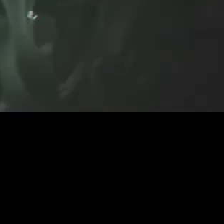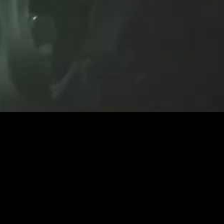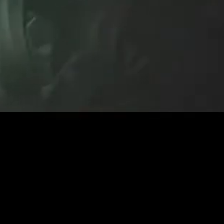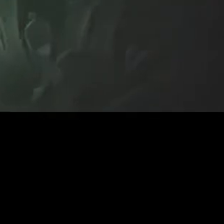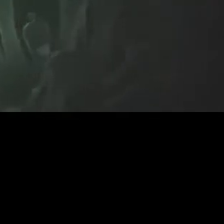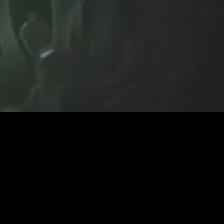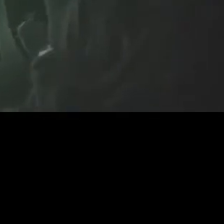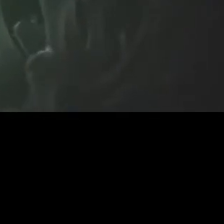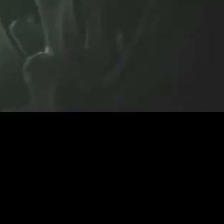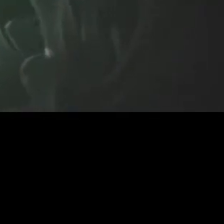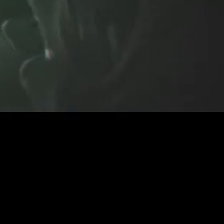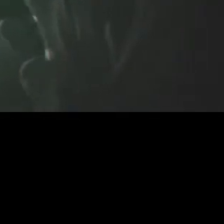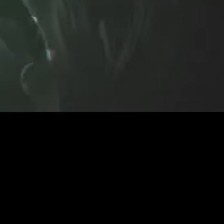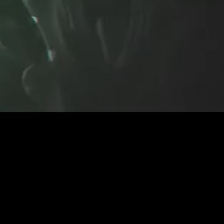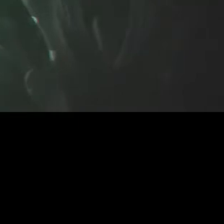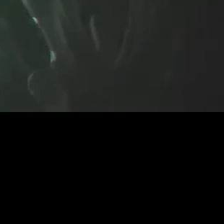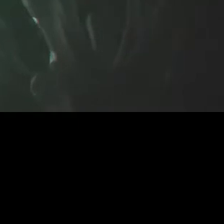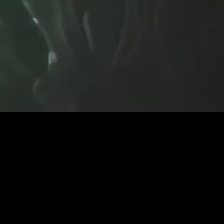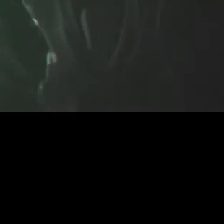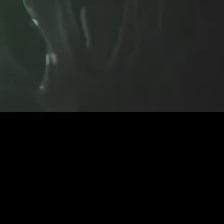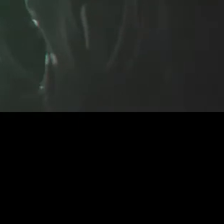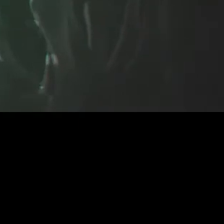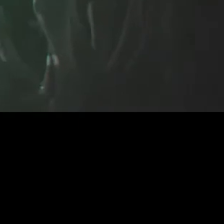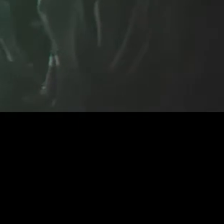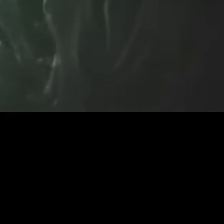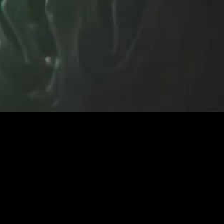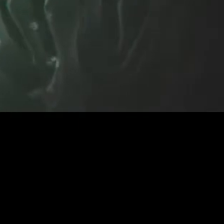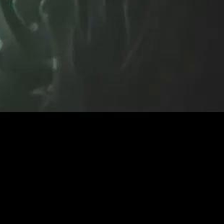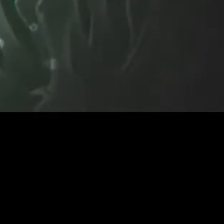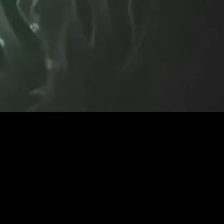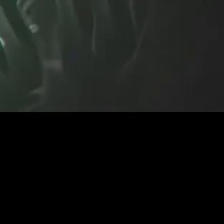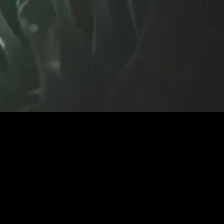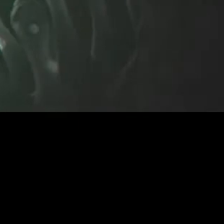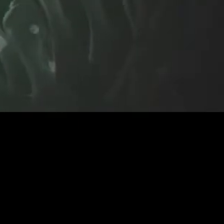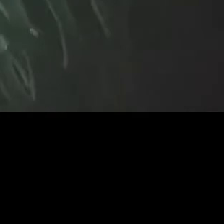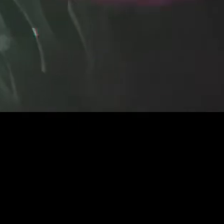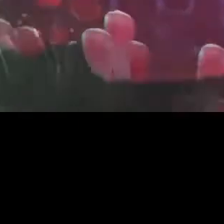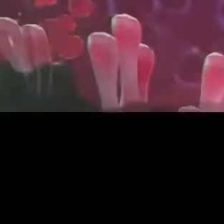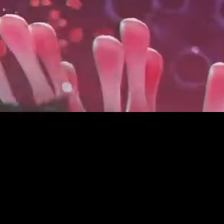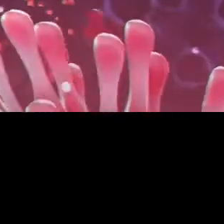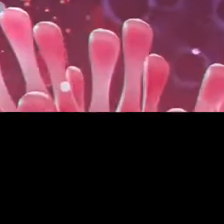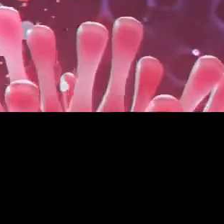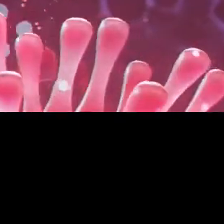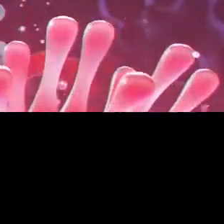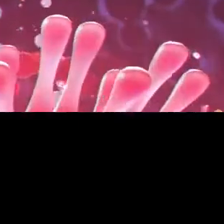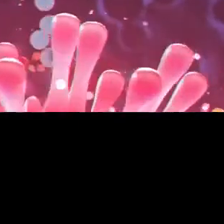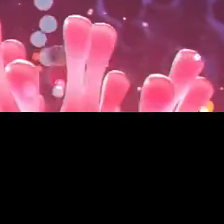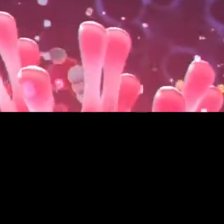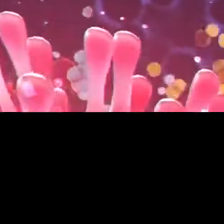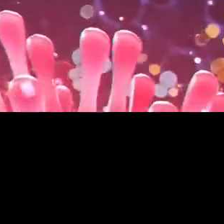dificultad para respirar y 4 evitar lugares concurridos y cerrados